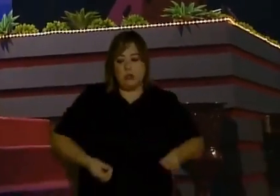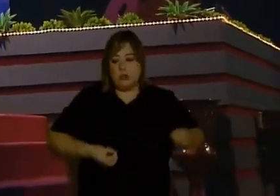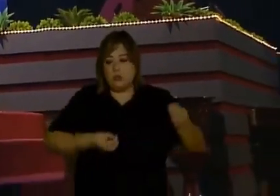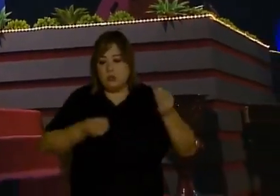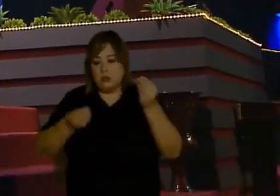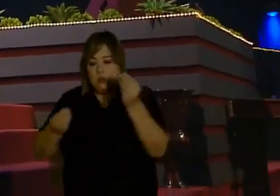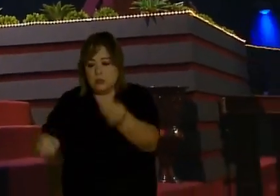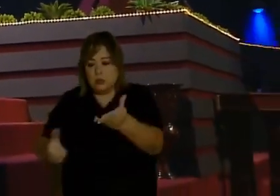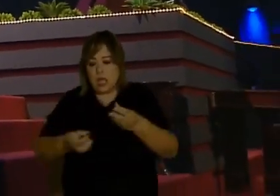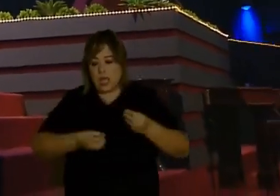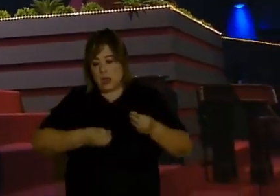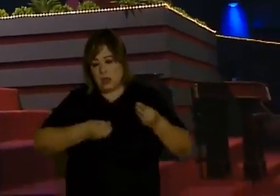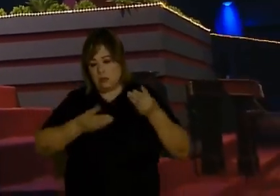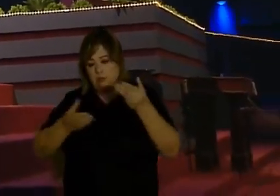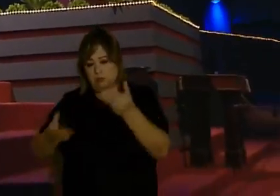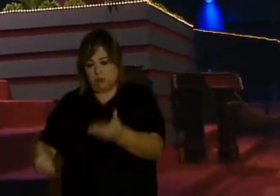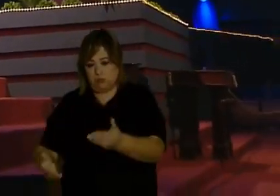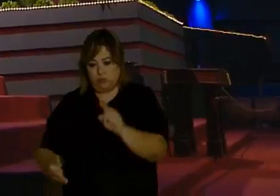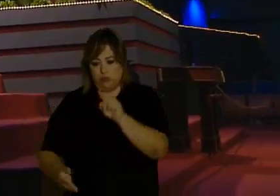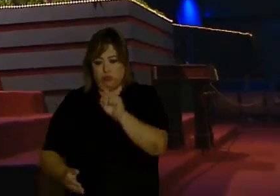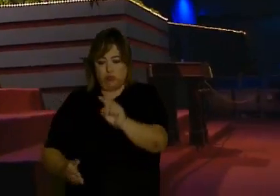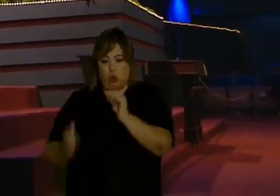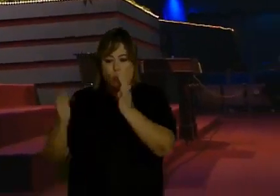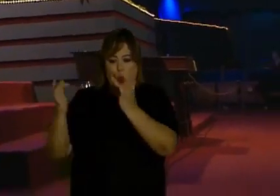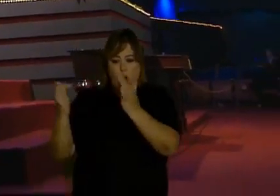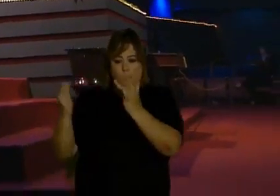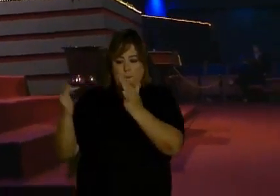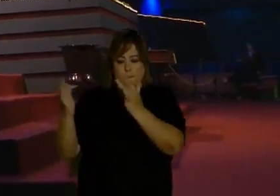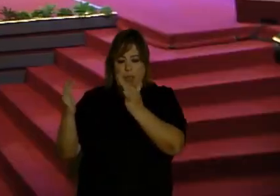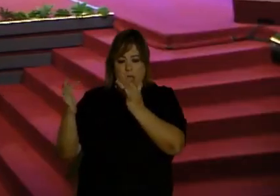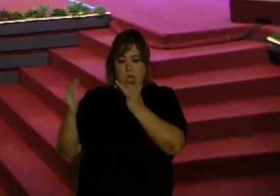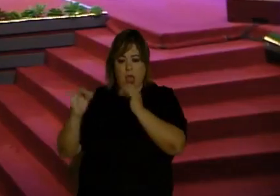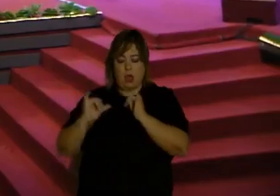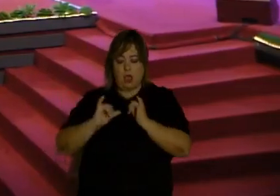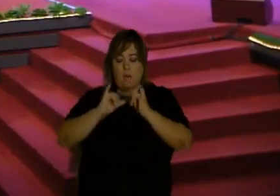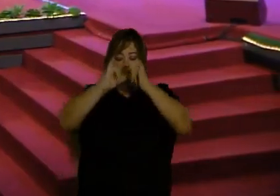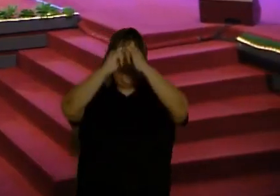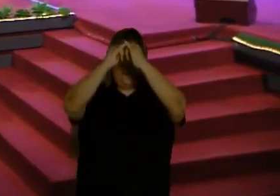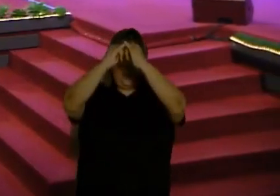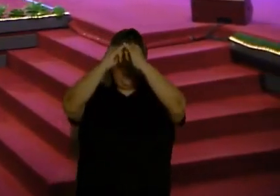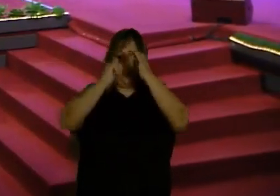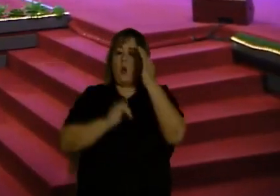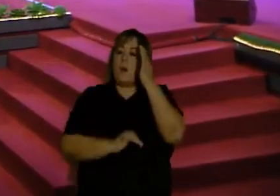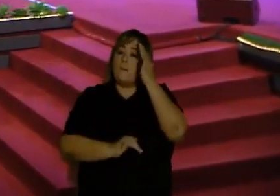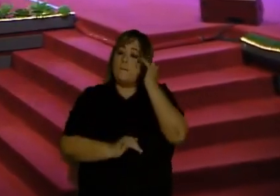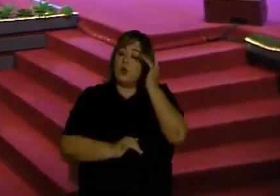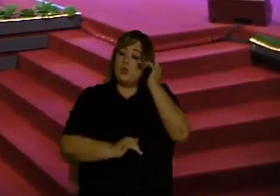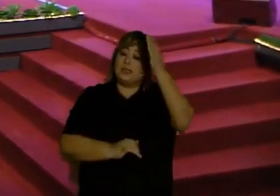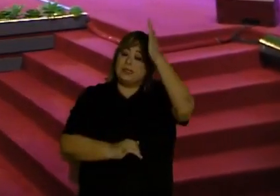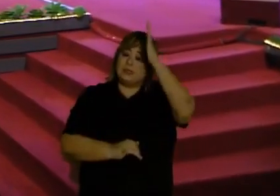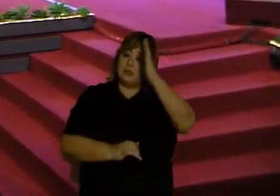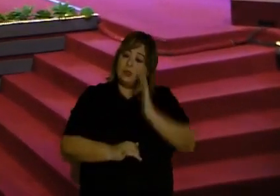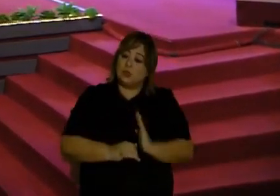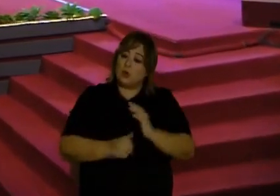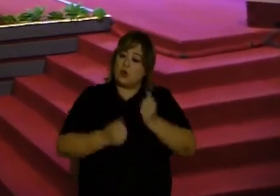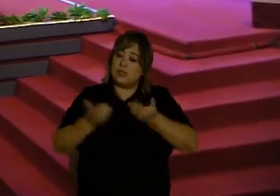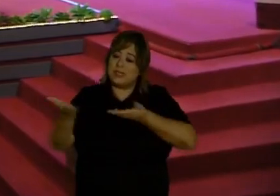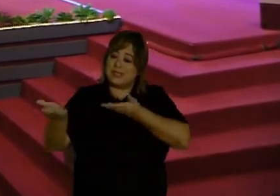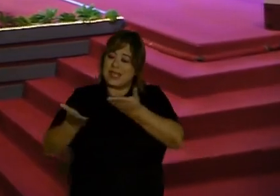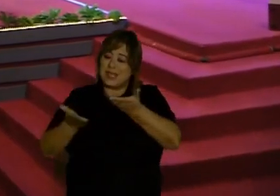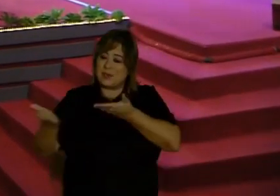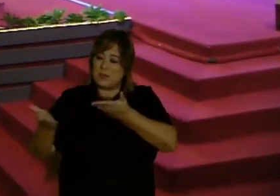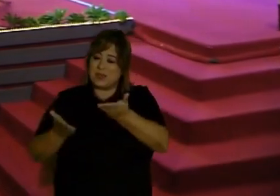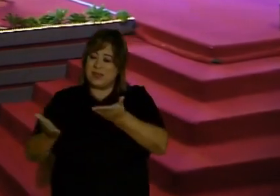Viene recompensa, viene recompensa, viene premio. Lo que estás haciendo para Dios, tus desvelos, tus noches, tus pruebas,